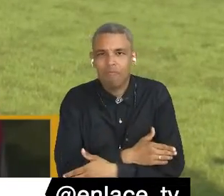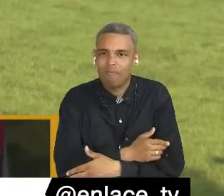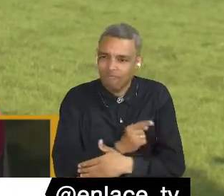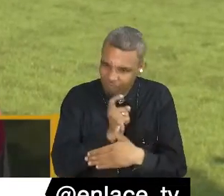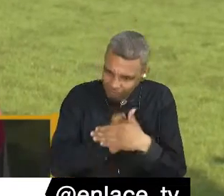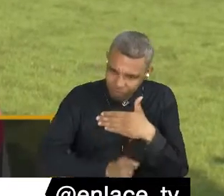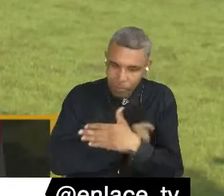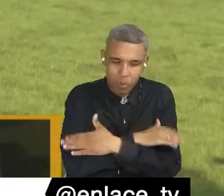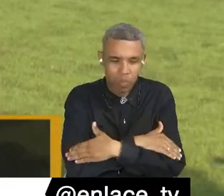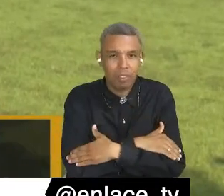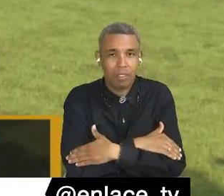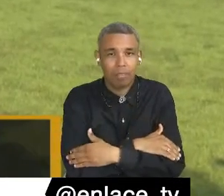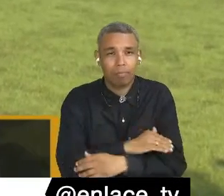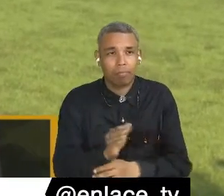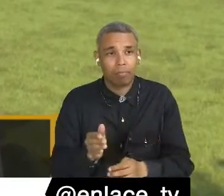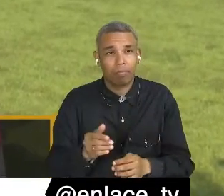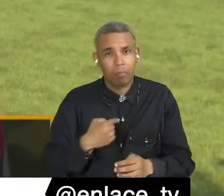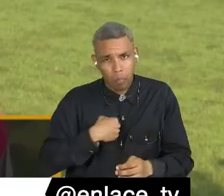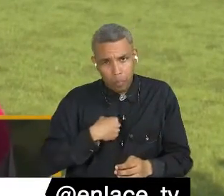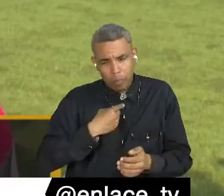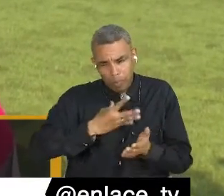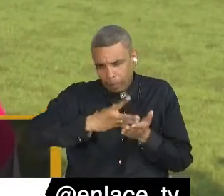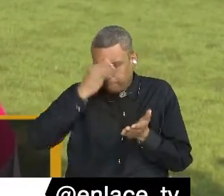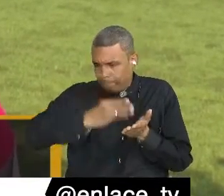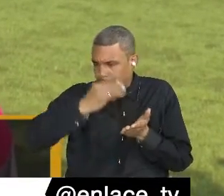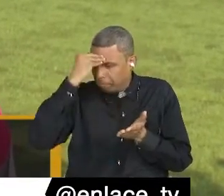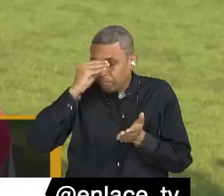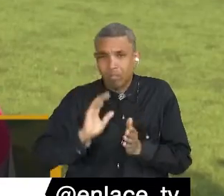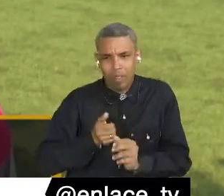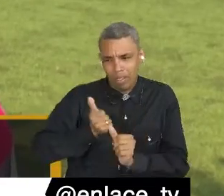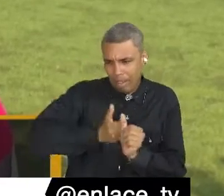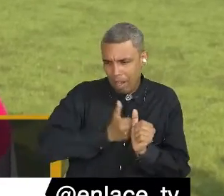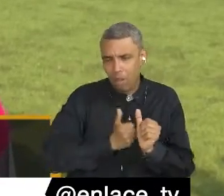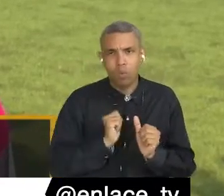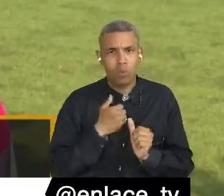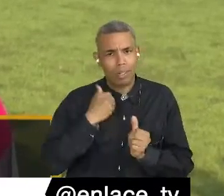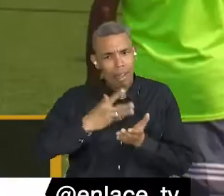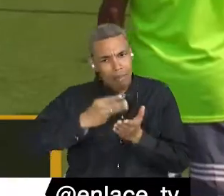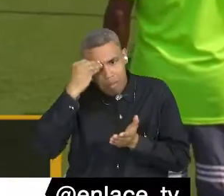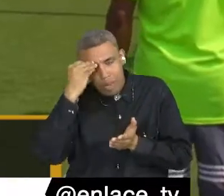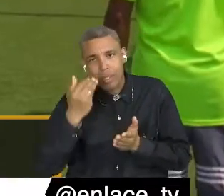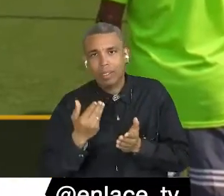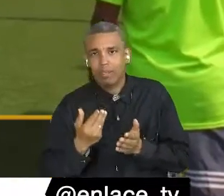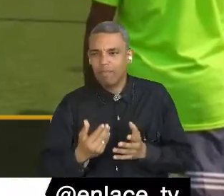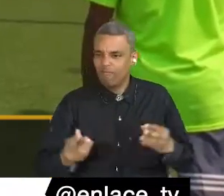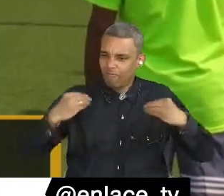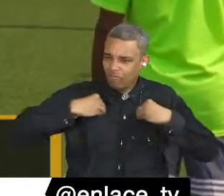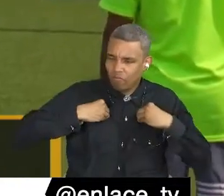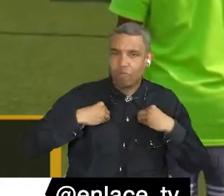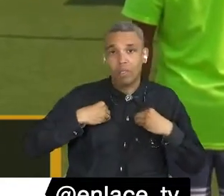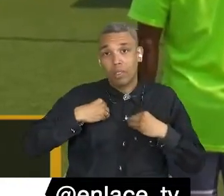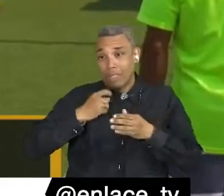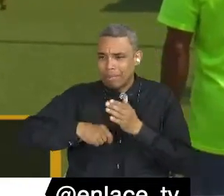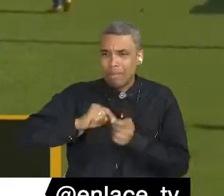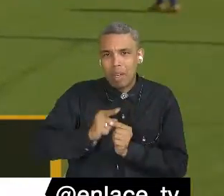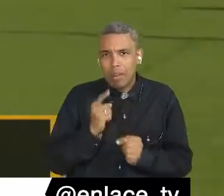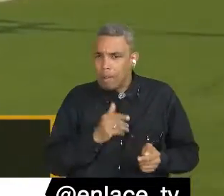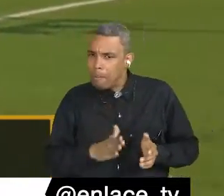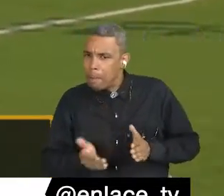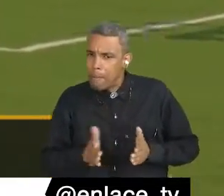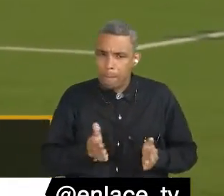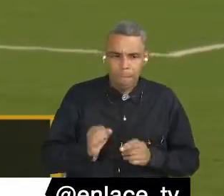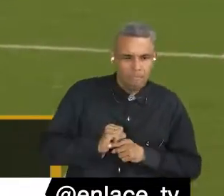muy gratificante para la experiencia de cada una de nosotras, reforzarnos, mejorar cada una de nuestras técnicas para